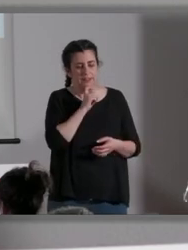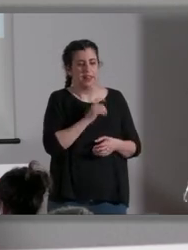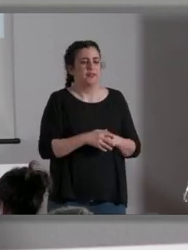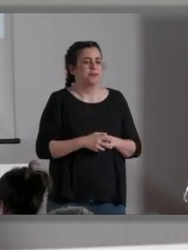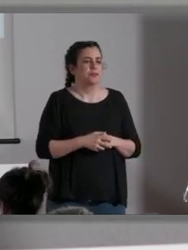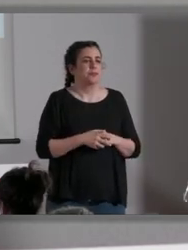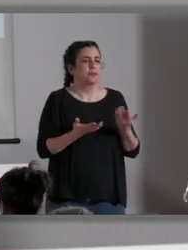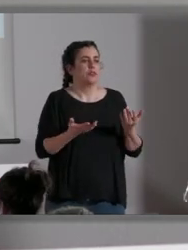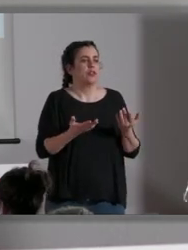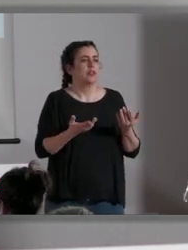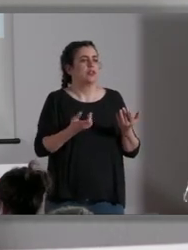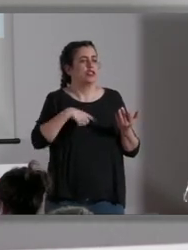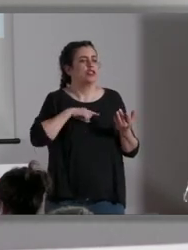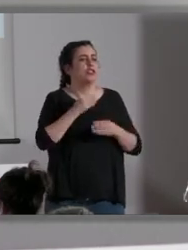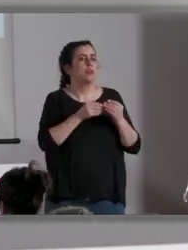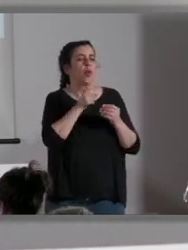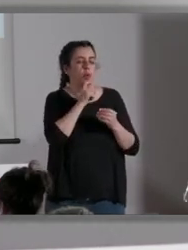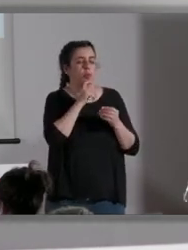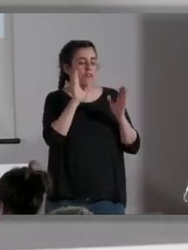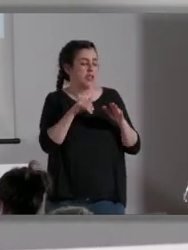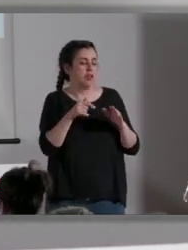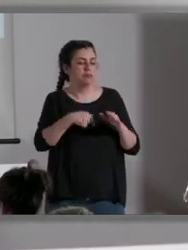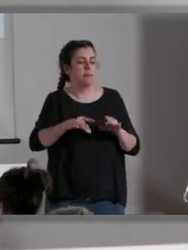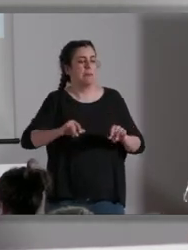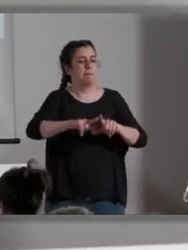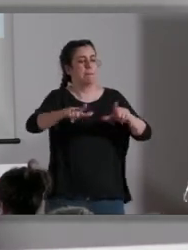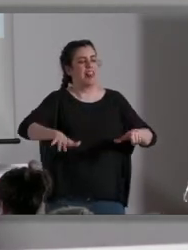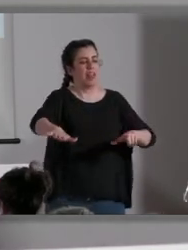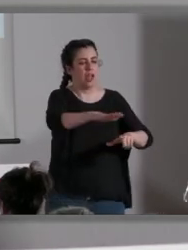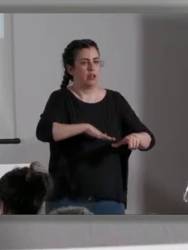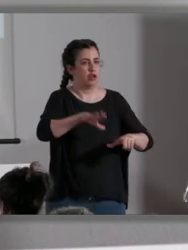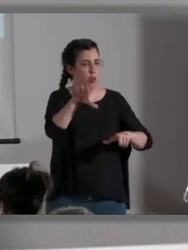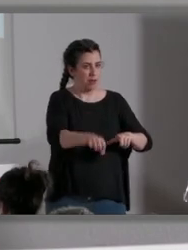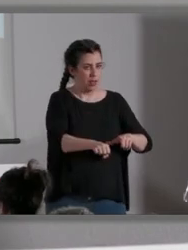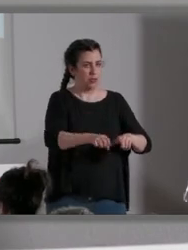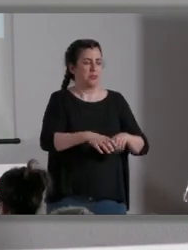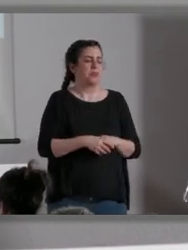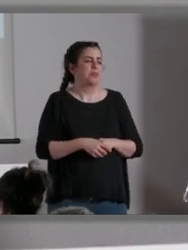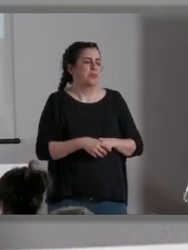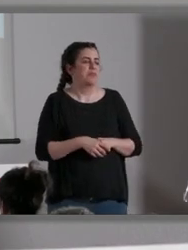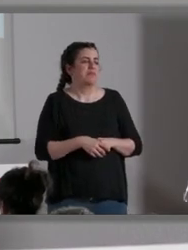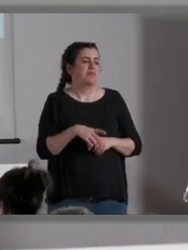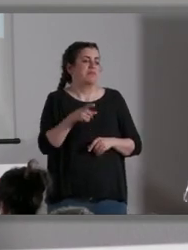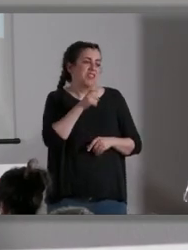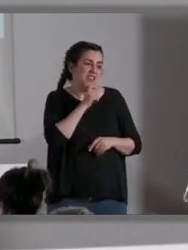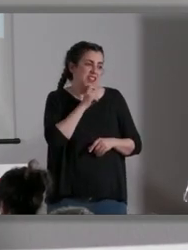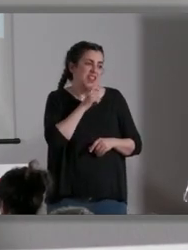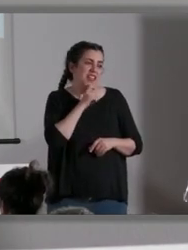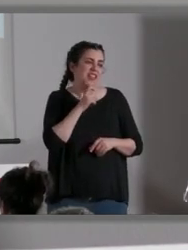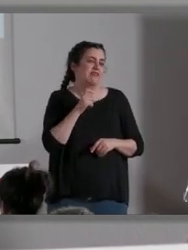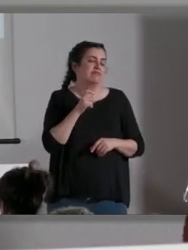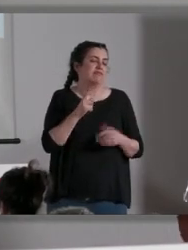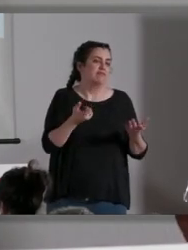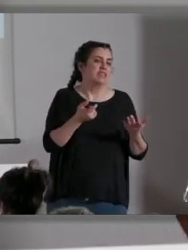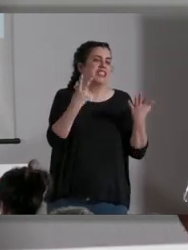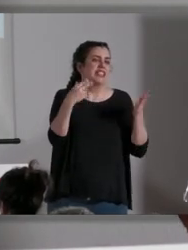es comprar una parcela. Nos hacemos con una parcela, con dificultades también para adquirirla, 7.000